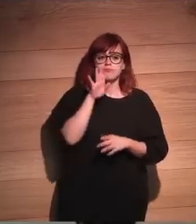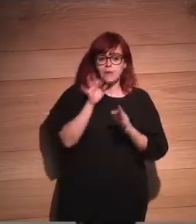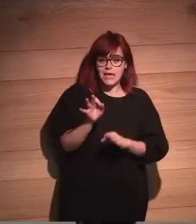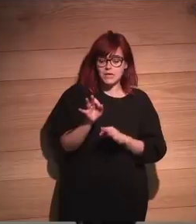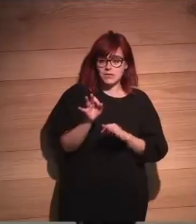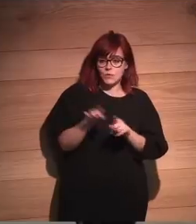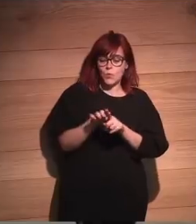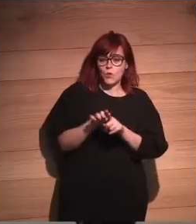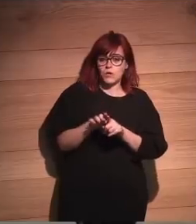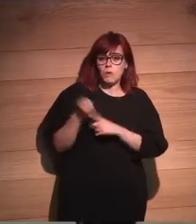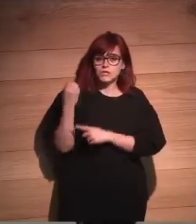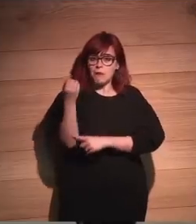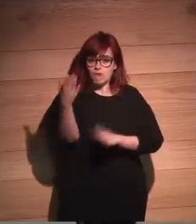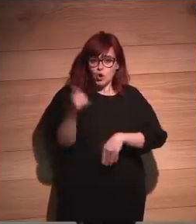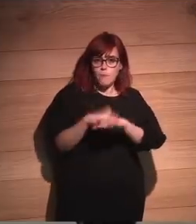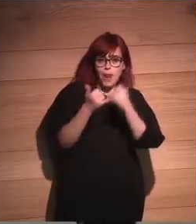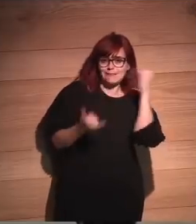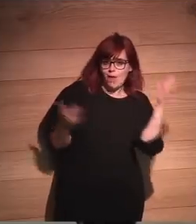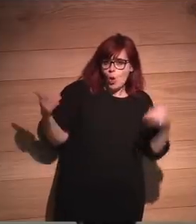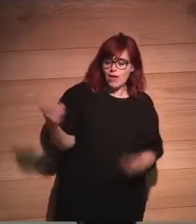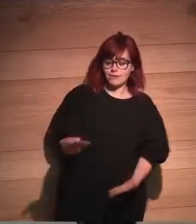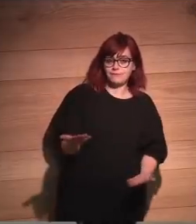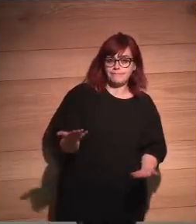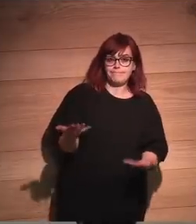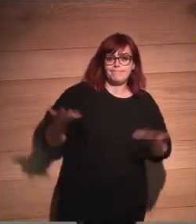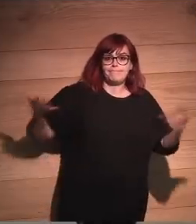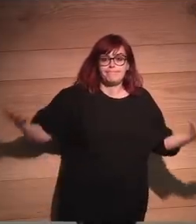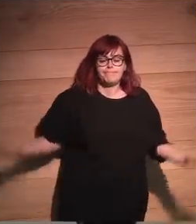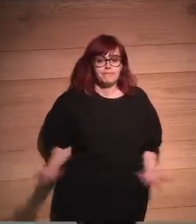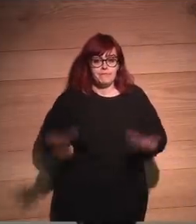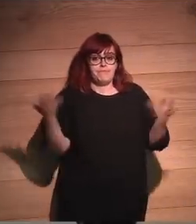semáforos. Entre otras cosas porque no hay electricidad. Entonces, claro,